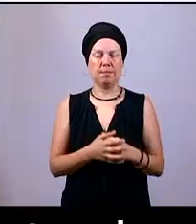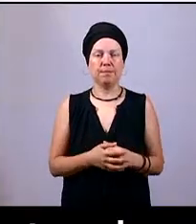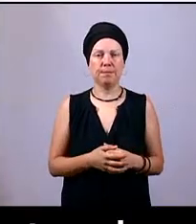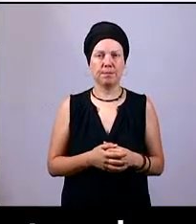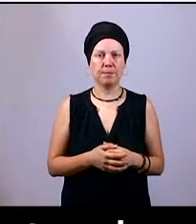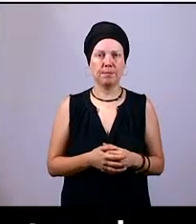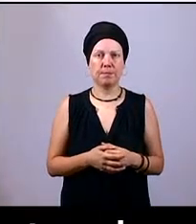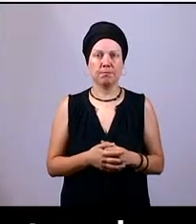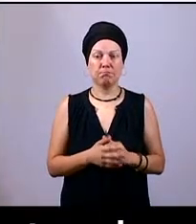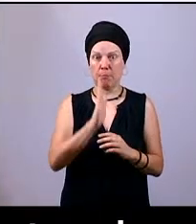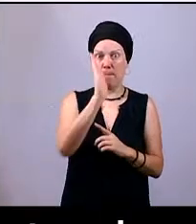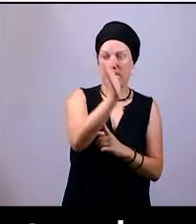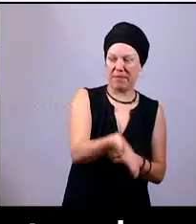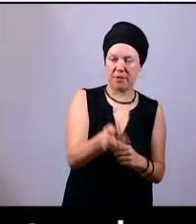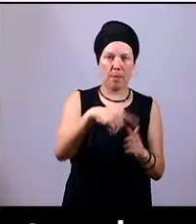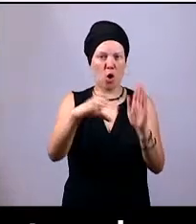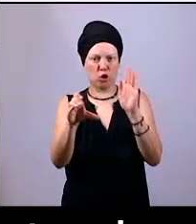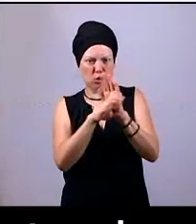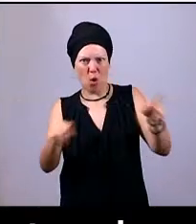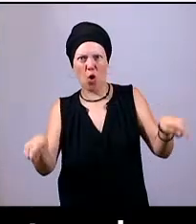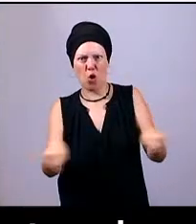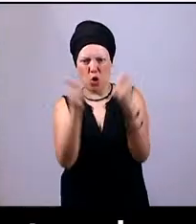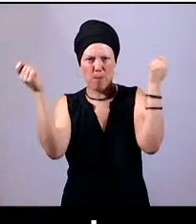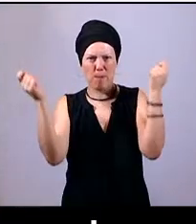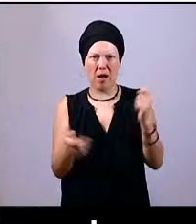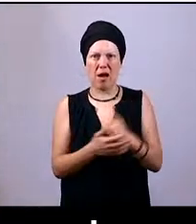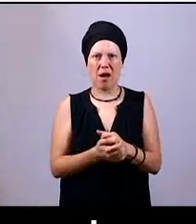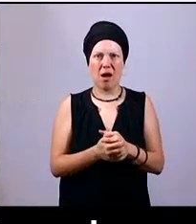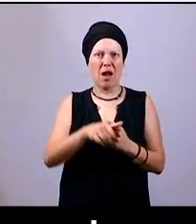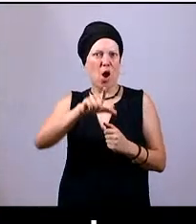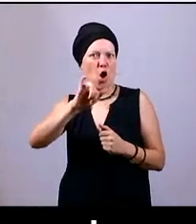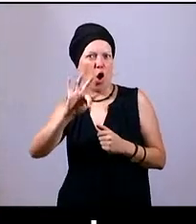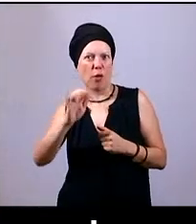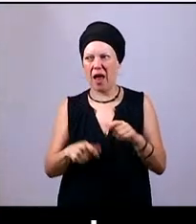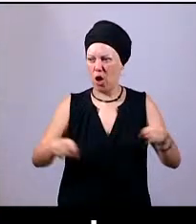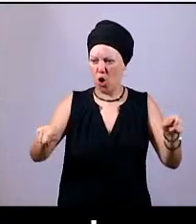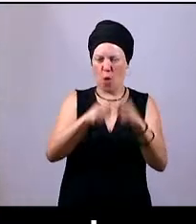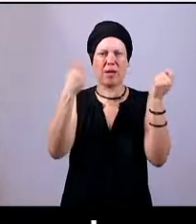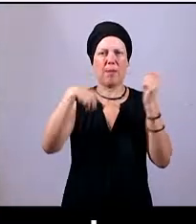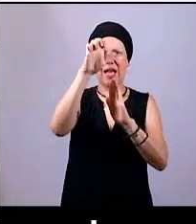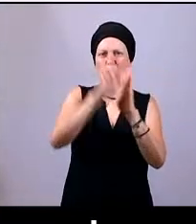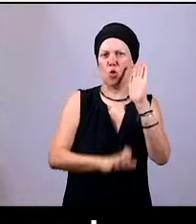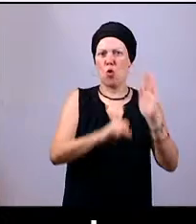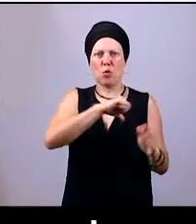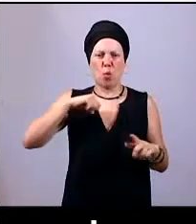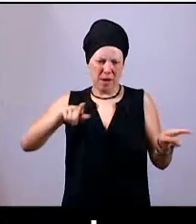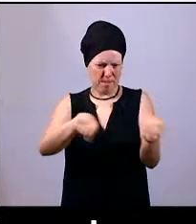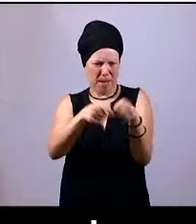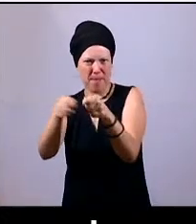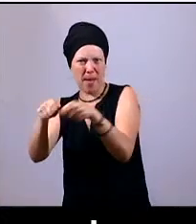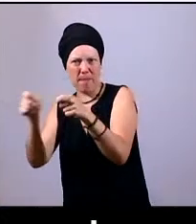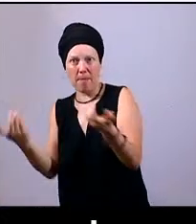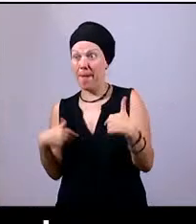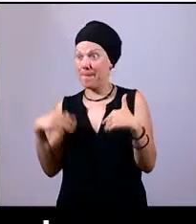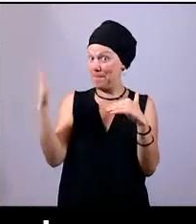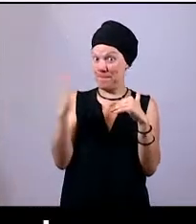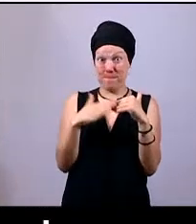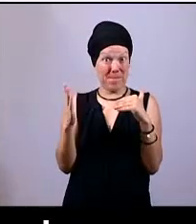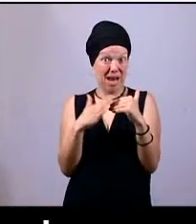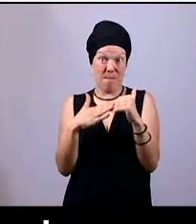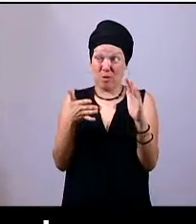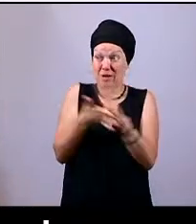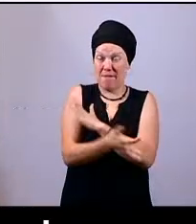constitucionalidad, que quiebra la Constitución, que quiebra la LOFCA y que quiebra los estatutos de autonomía? Como mínimo va a